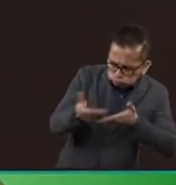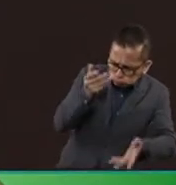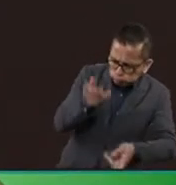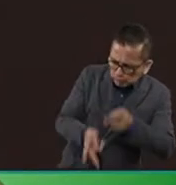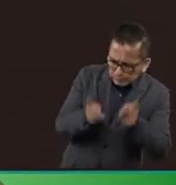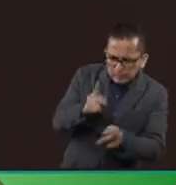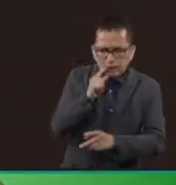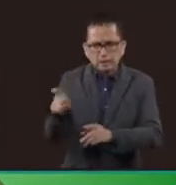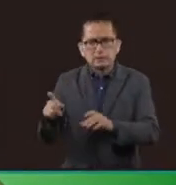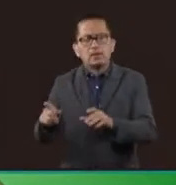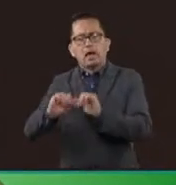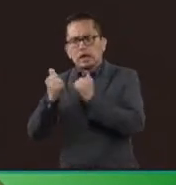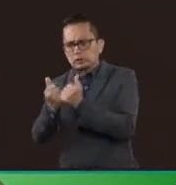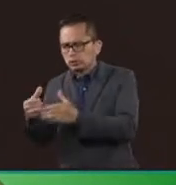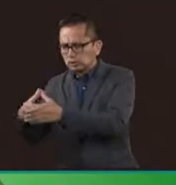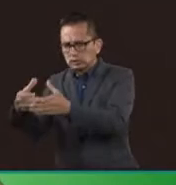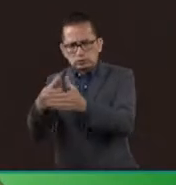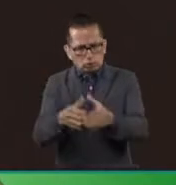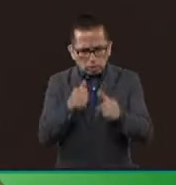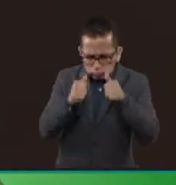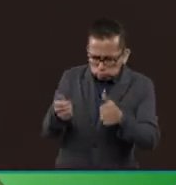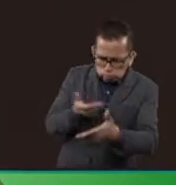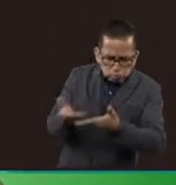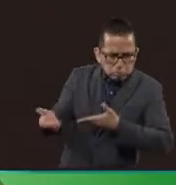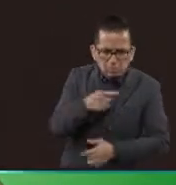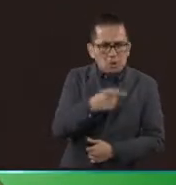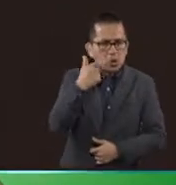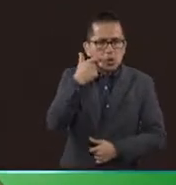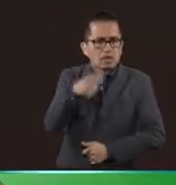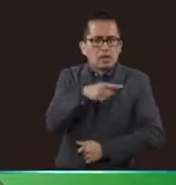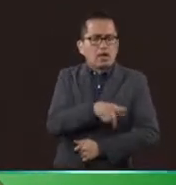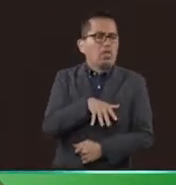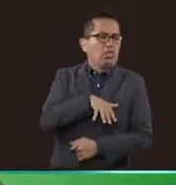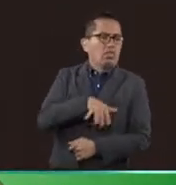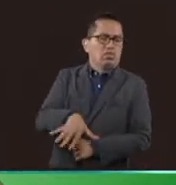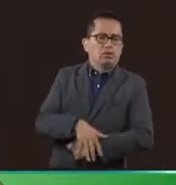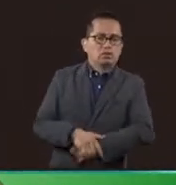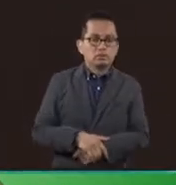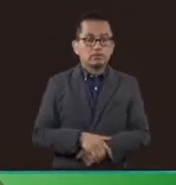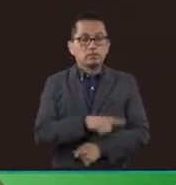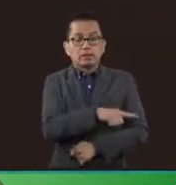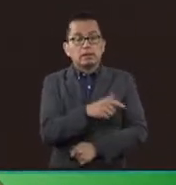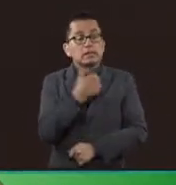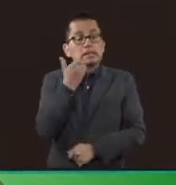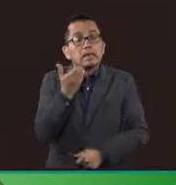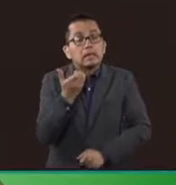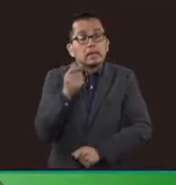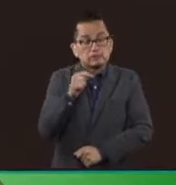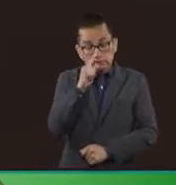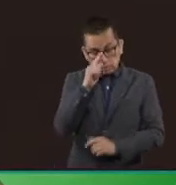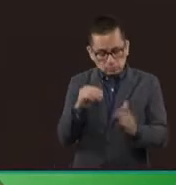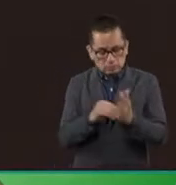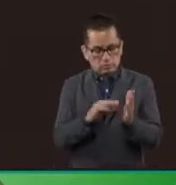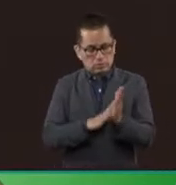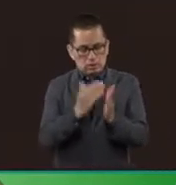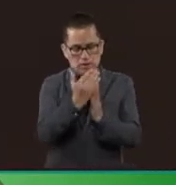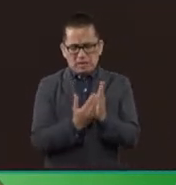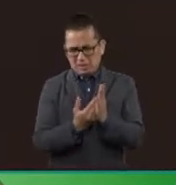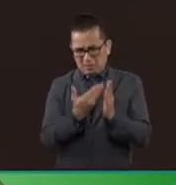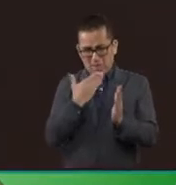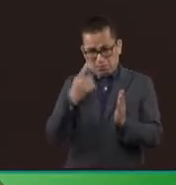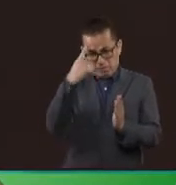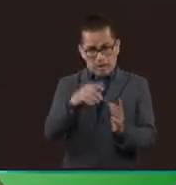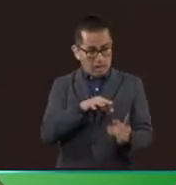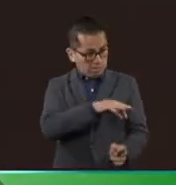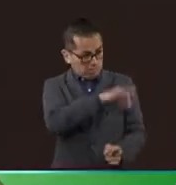consecuencia de este atropello son los primeros en querer Establecer un proceso para la elección de jueces confuso